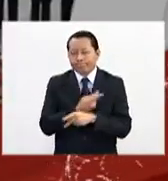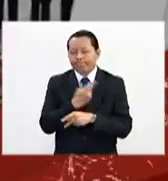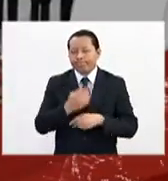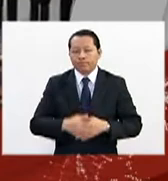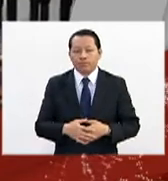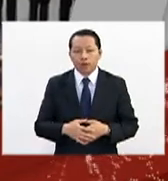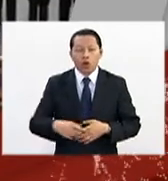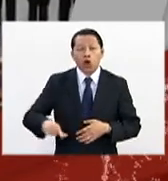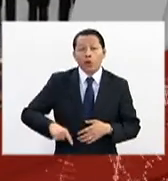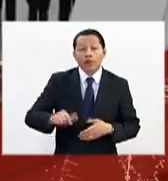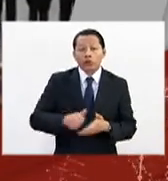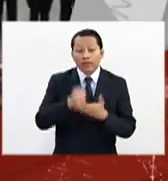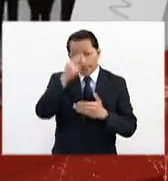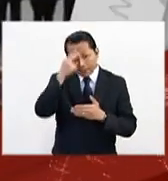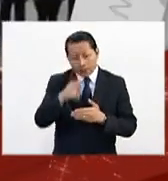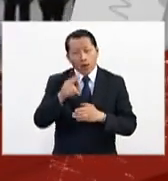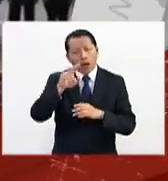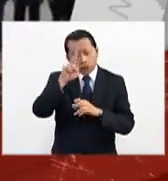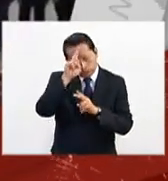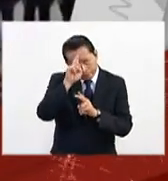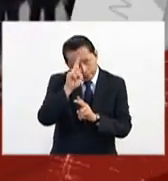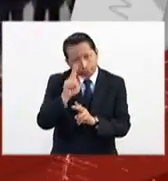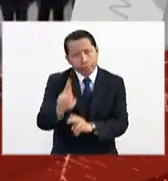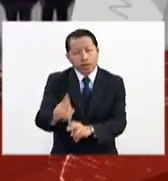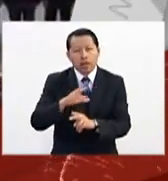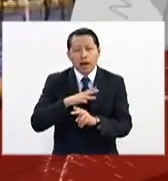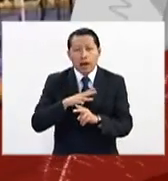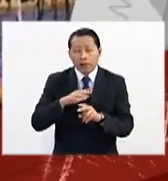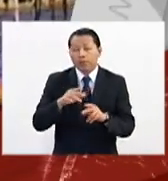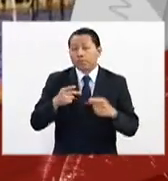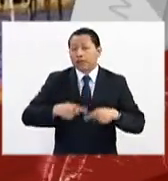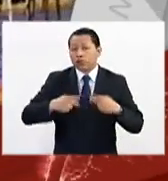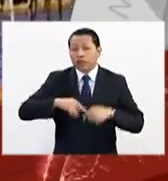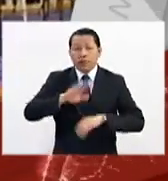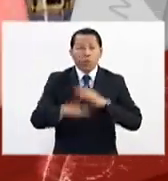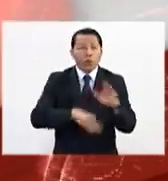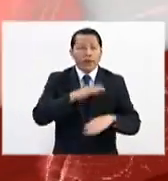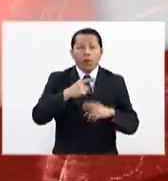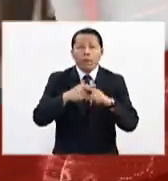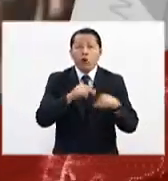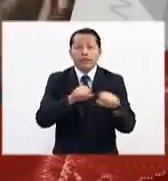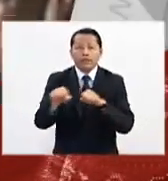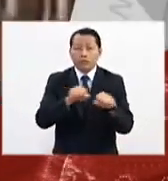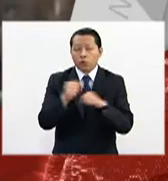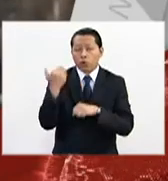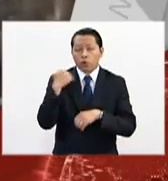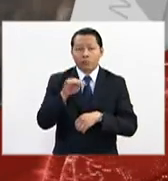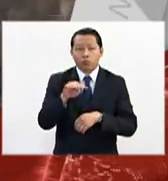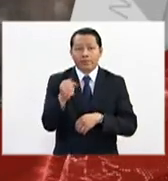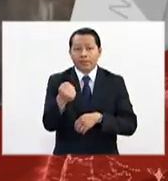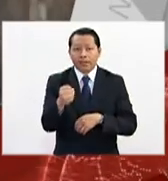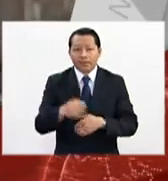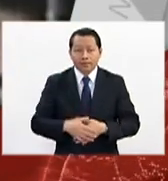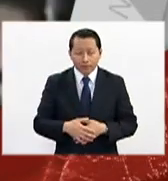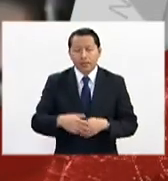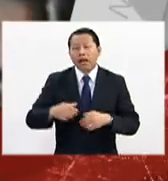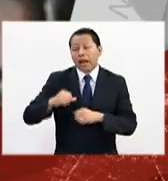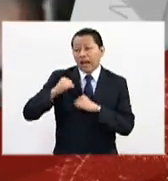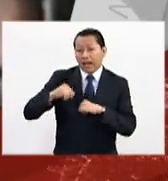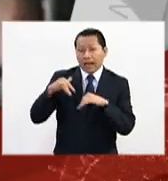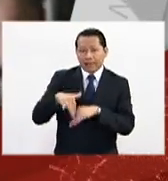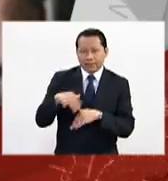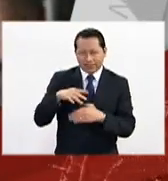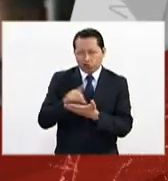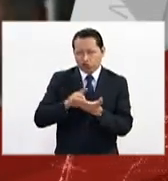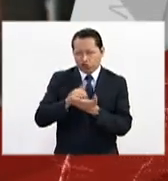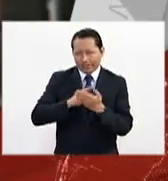gobierno de la Ciudad de México rindió tributo a las víctimas del sismo del pasado 19 de septiembre. La Agencia Antidrogas de Estados Unidos afirmó que